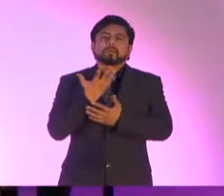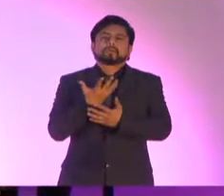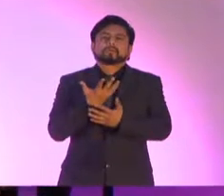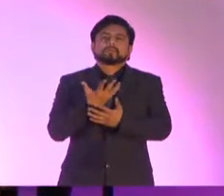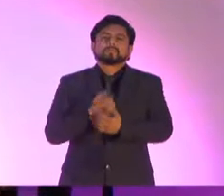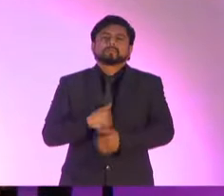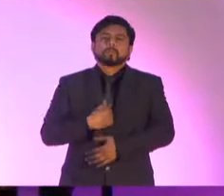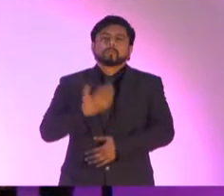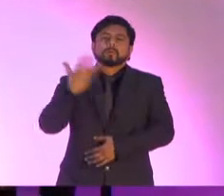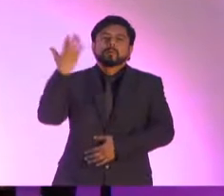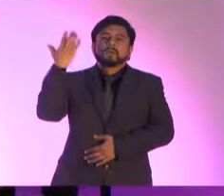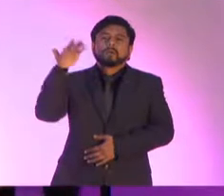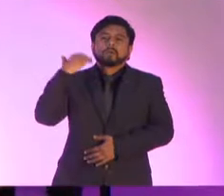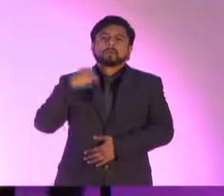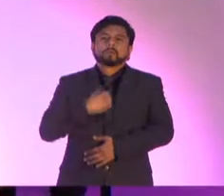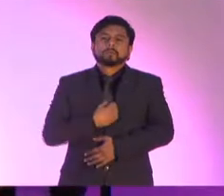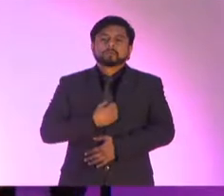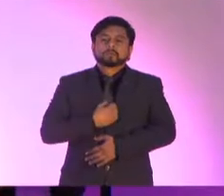Era.